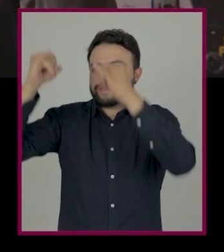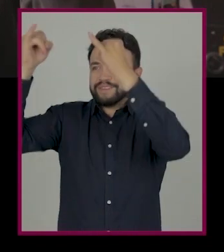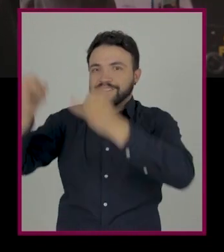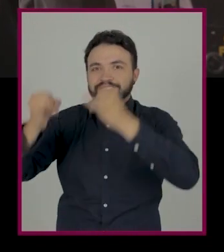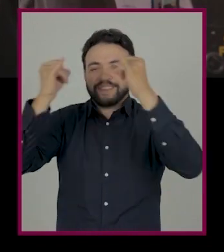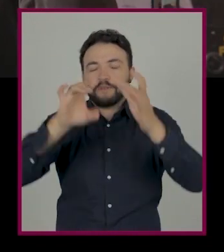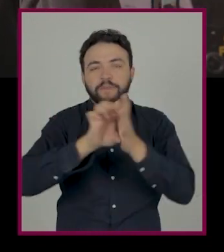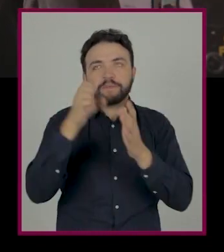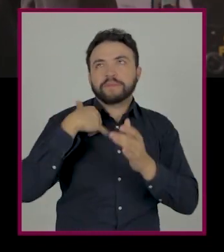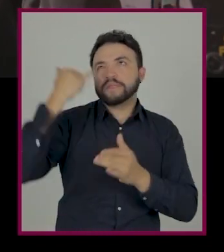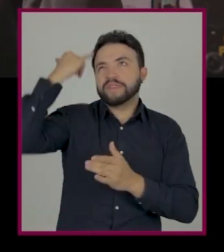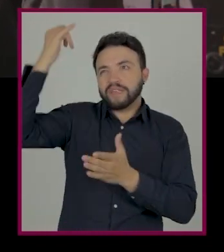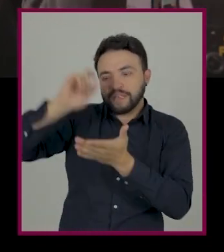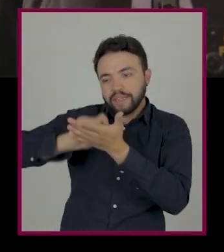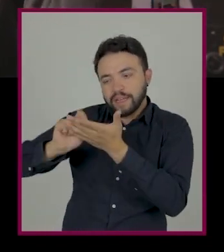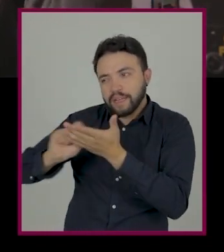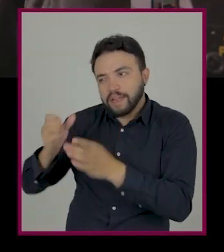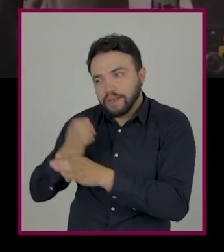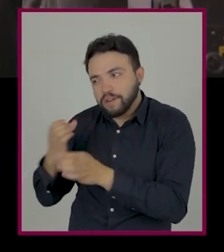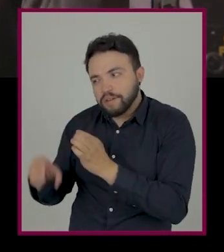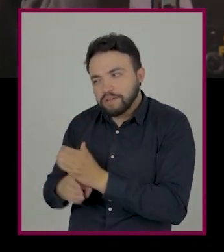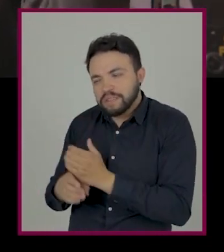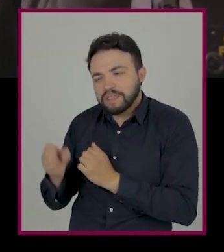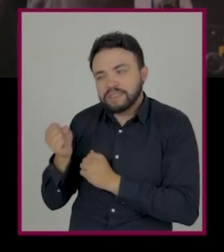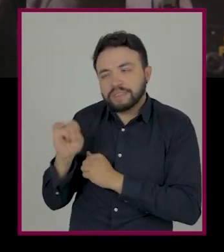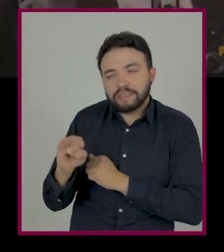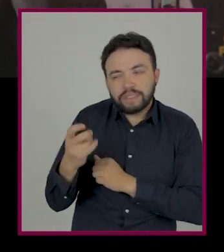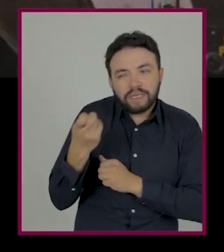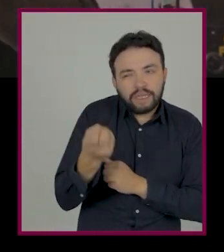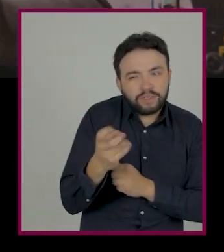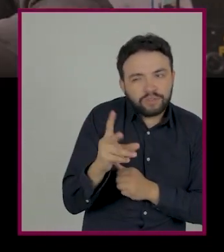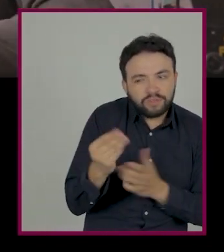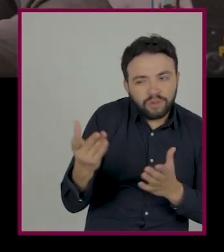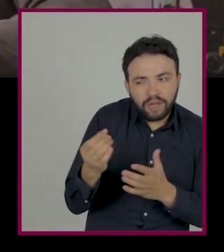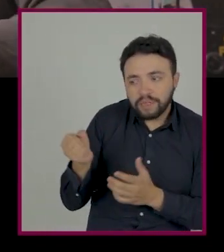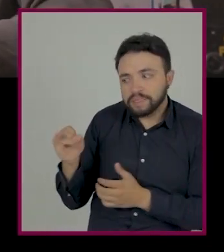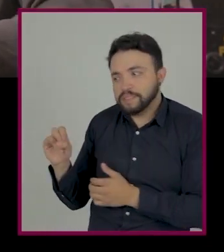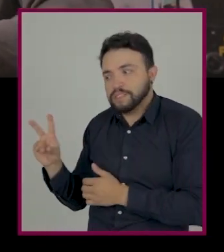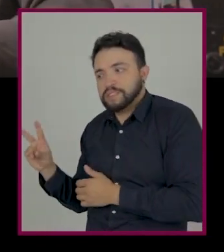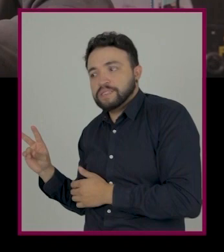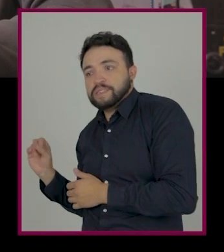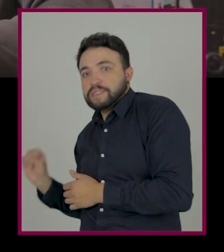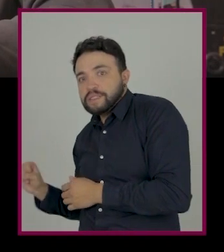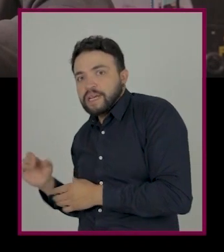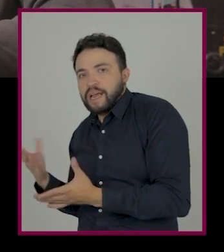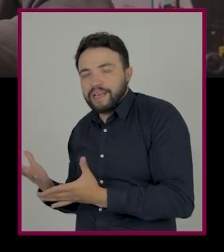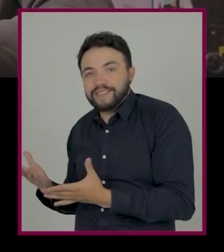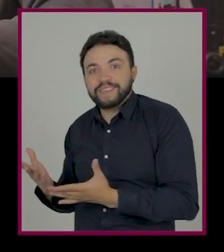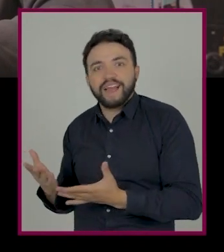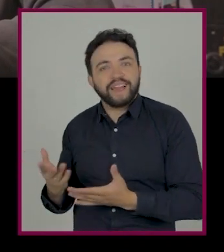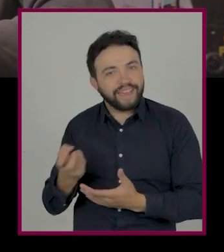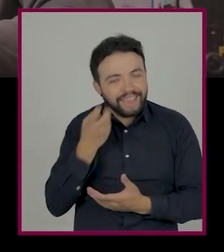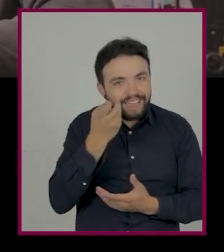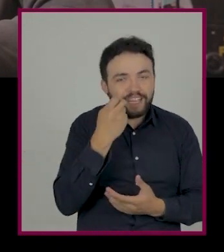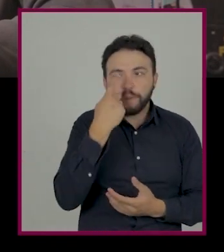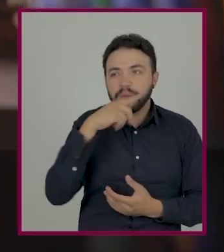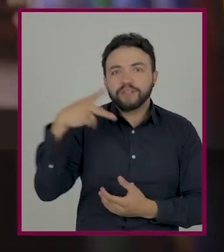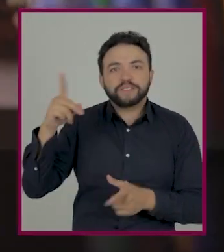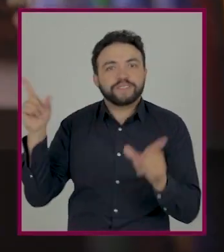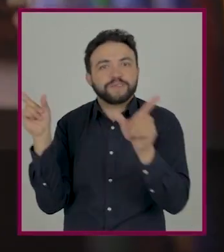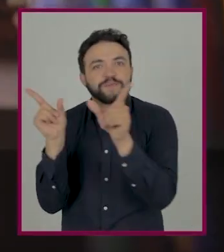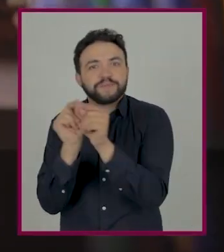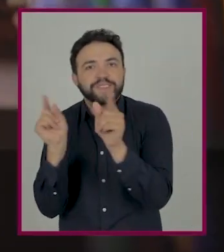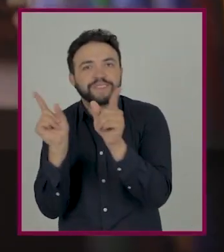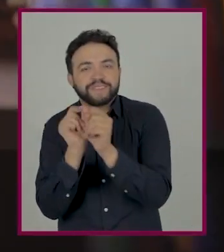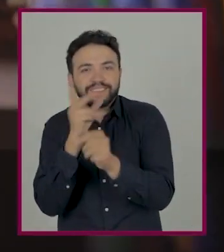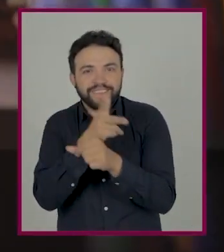si tal personaje no hubiera hecho esto en esta escena, habría pasado esto otro. Sí, puedes usarlo para escribir tus propios cortometrajes,